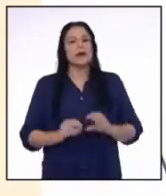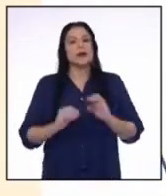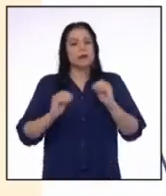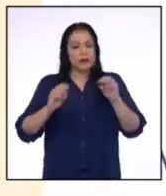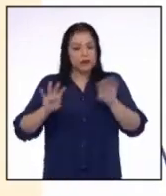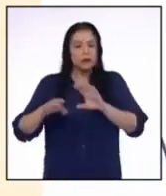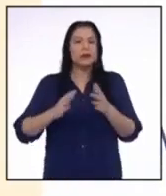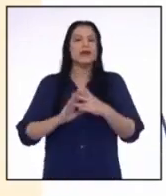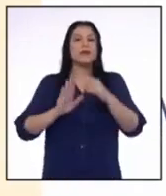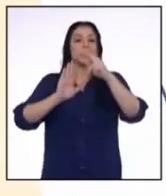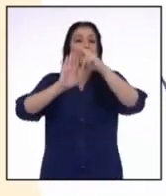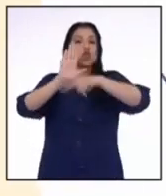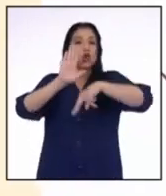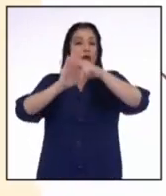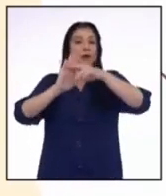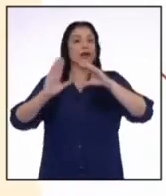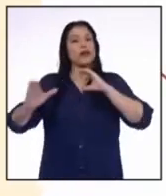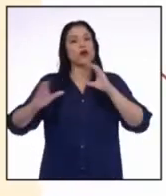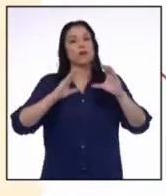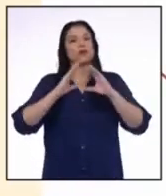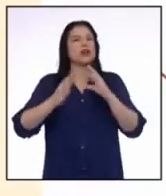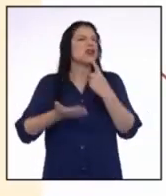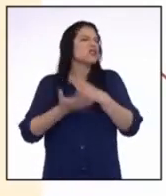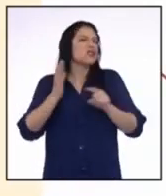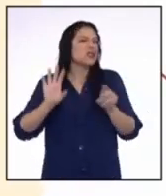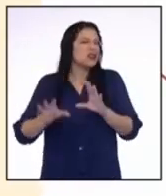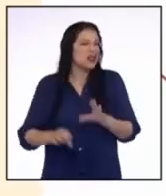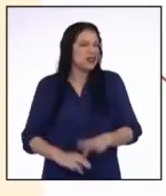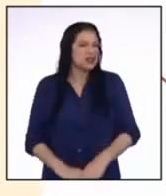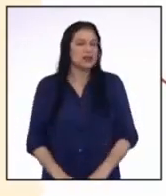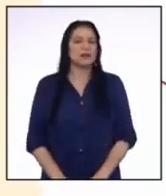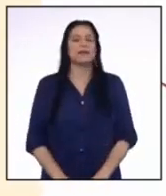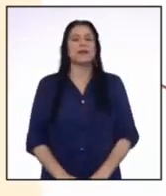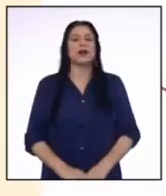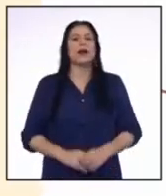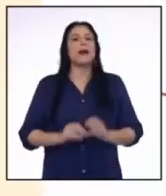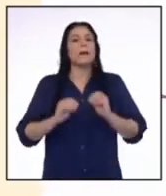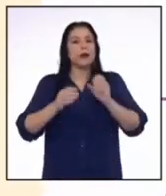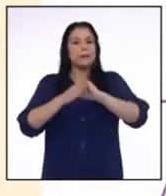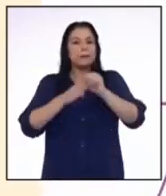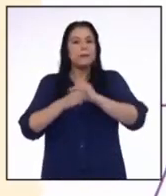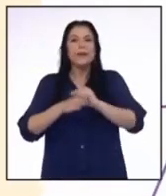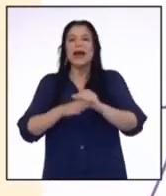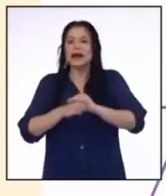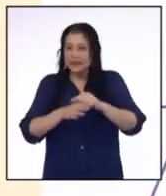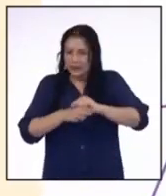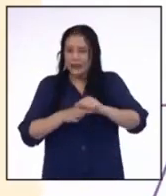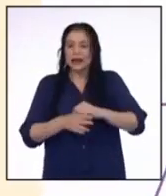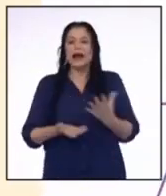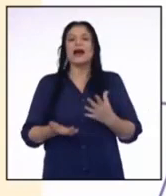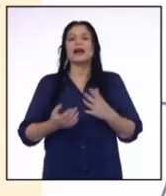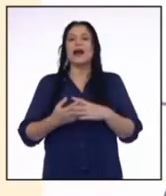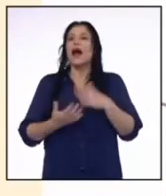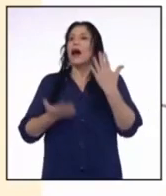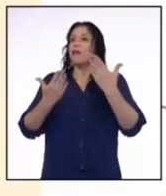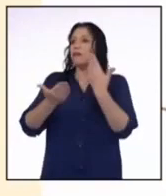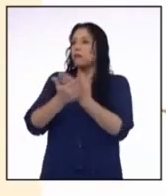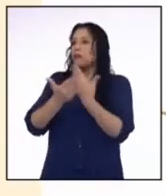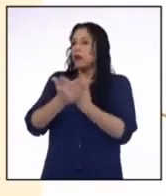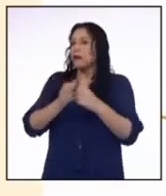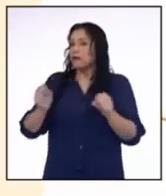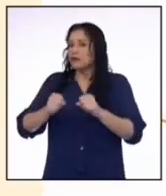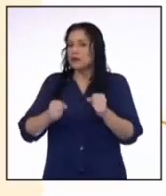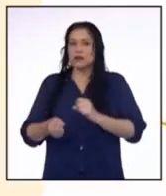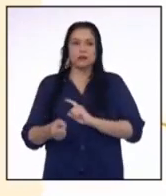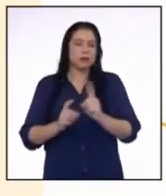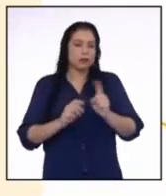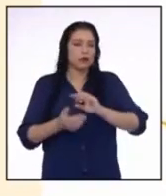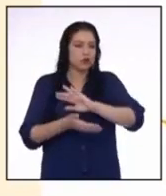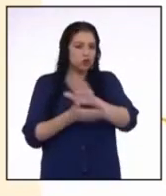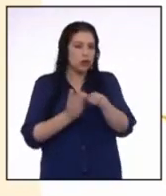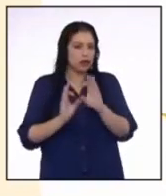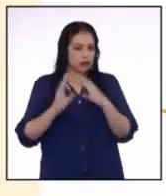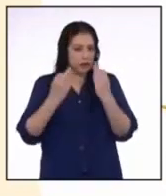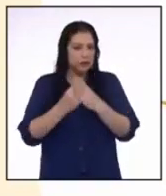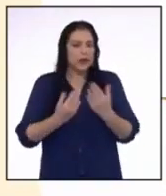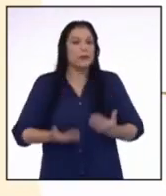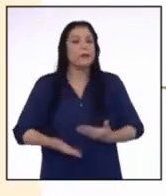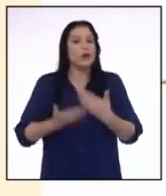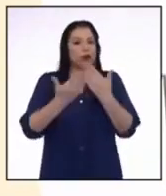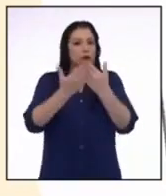Activación de protocolos de comunicaciones. Practicar simulacros con toda la familia. Proponer acciones de